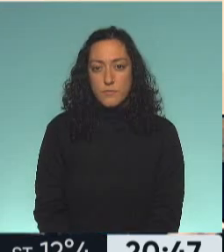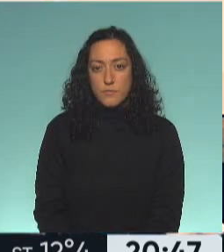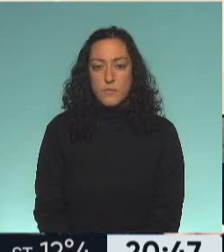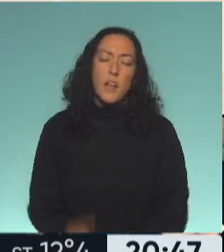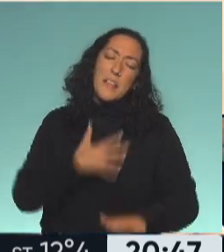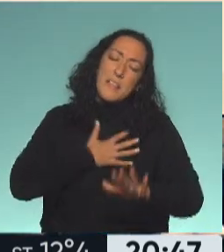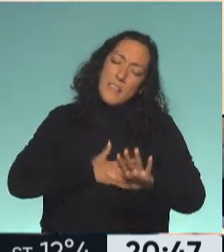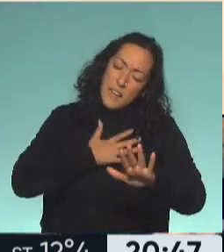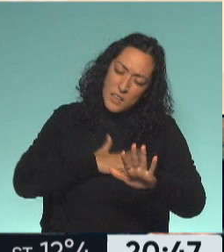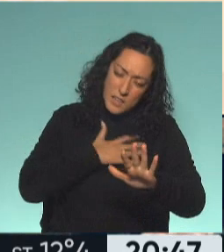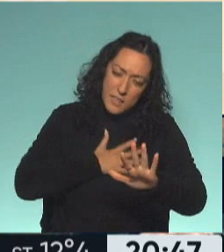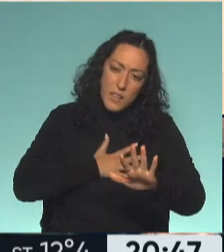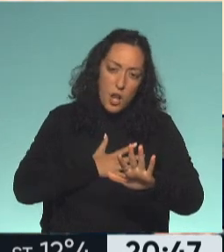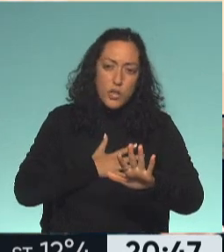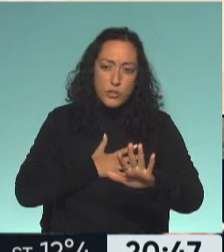Tranquilos, tranquilos.